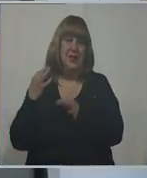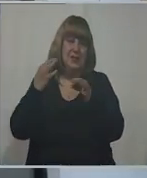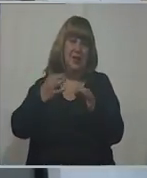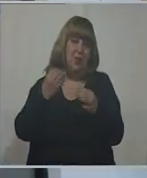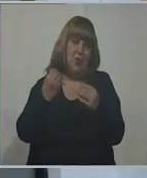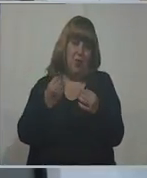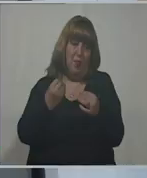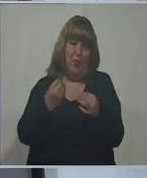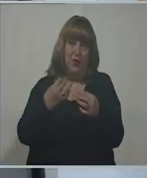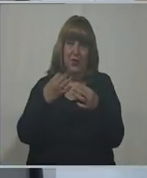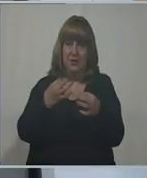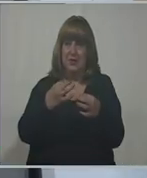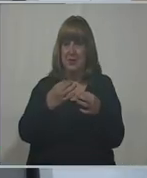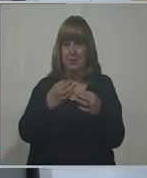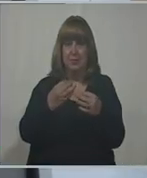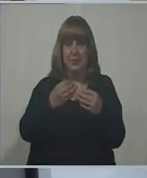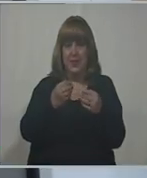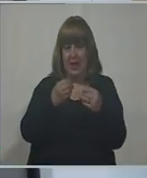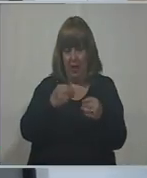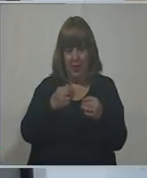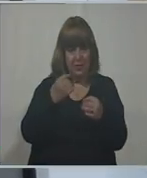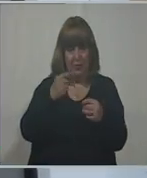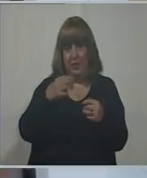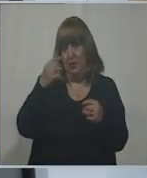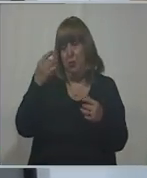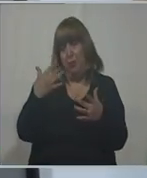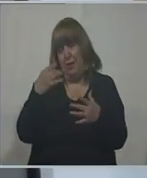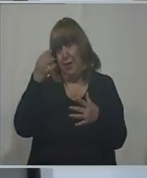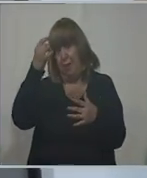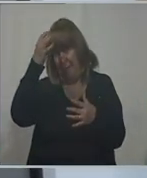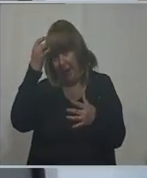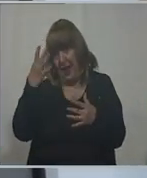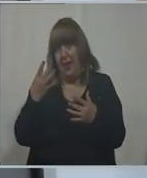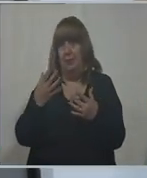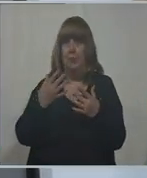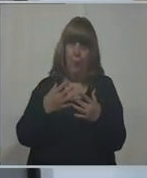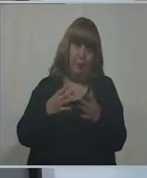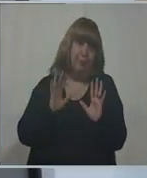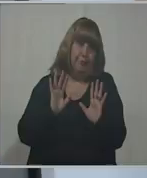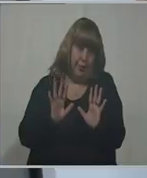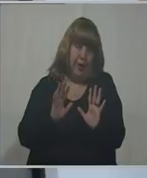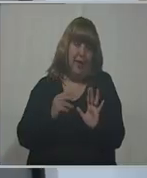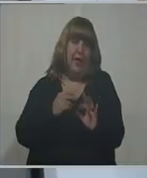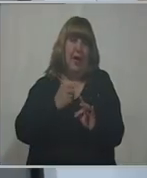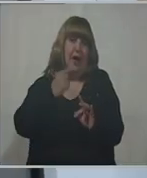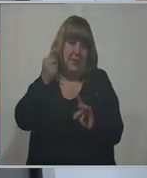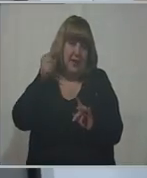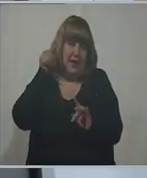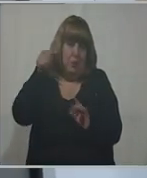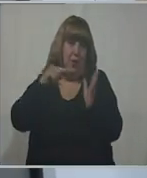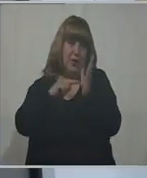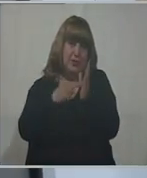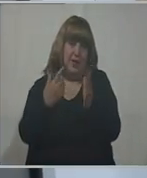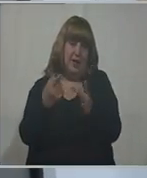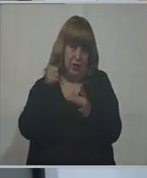esa manera. Es por penales, se puede pasar también, así que trataremos de ir allá de ellos se hacen fuertes,